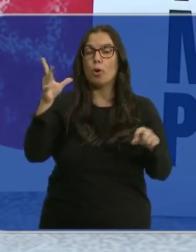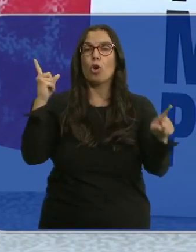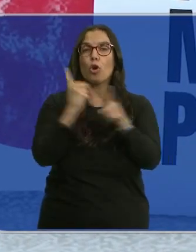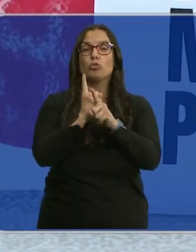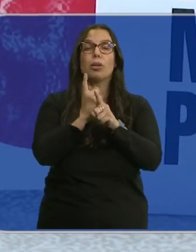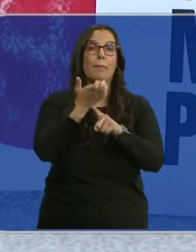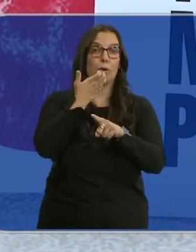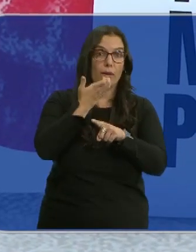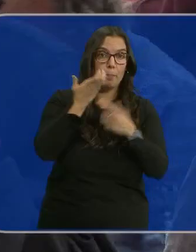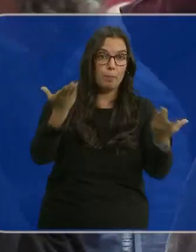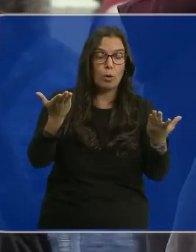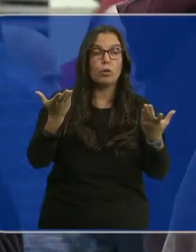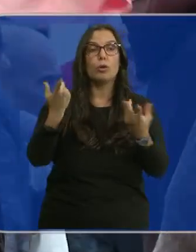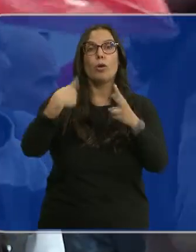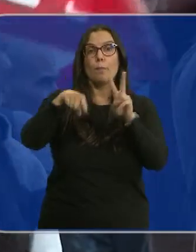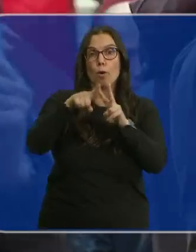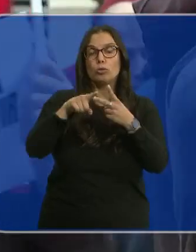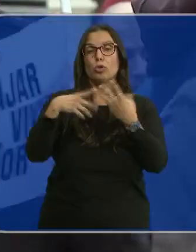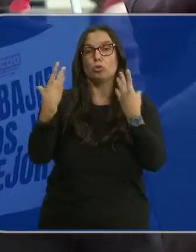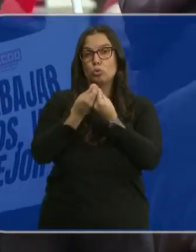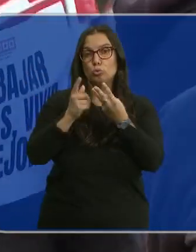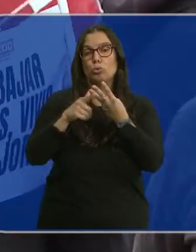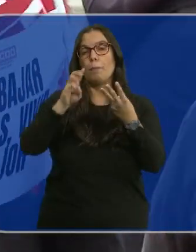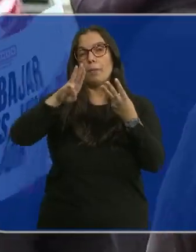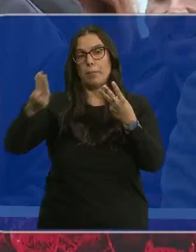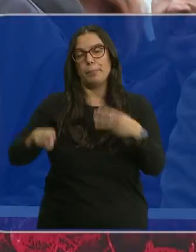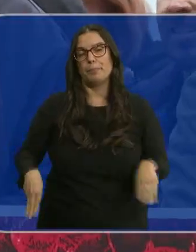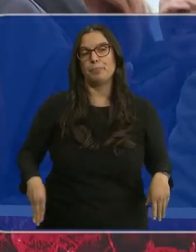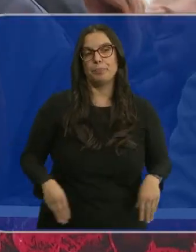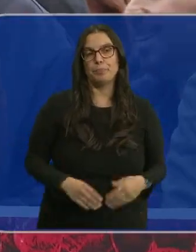veto, entre otros, de Vox, Junts y el Partido Popular.